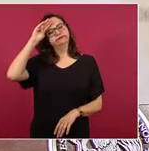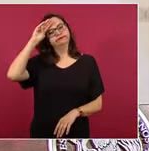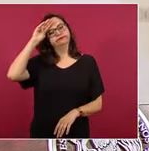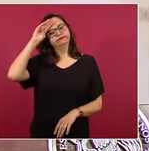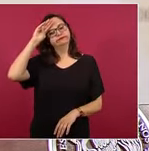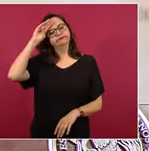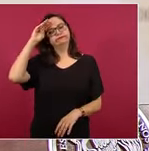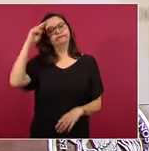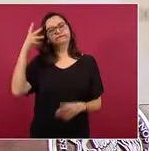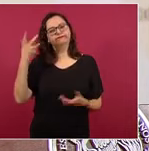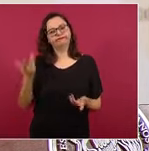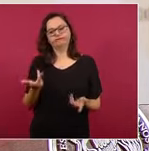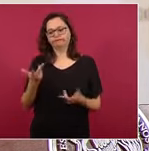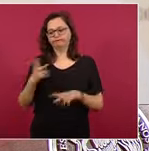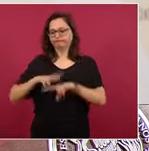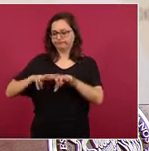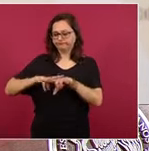la vía